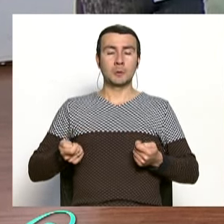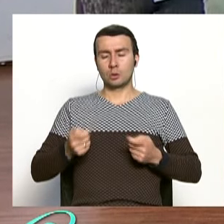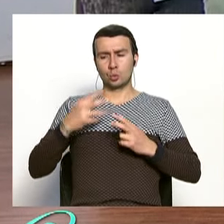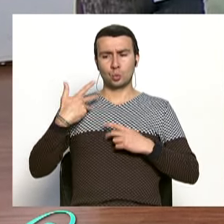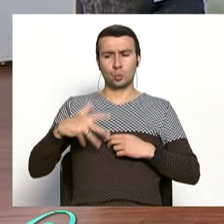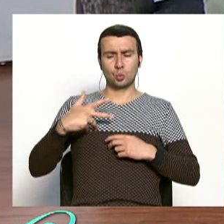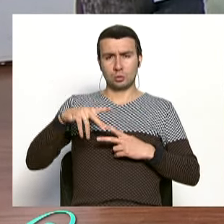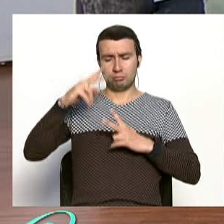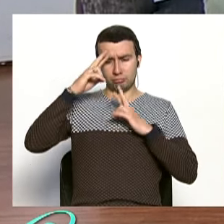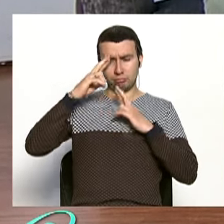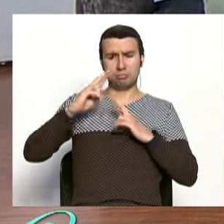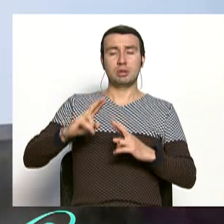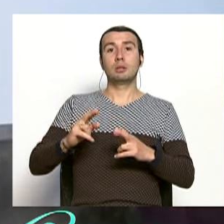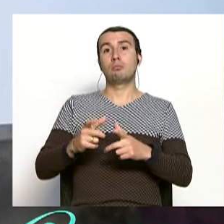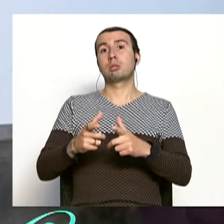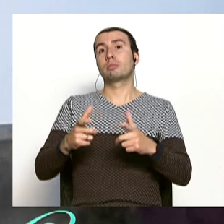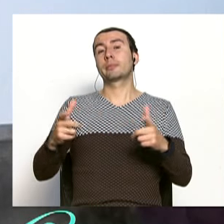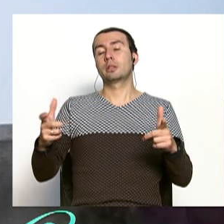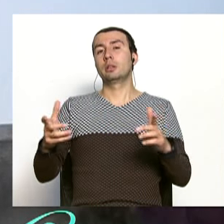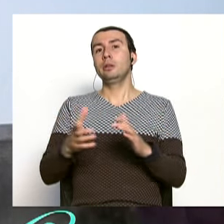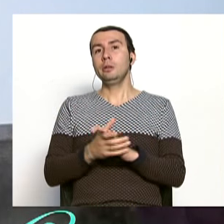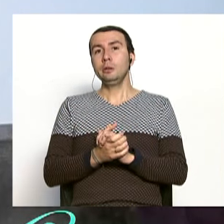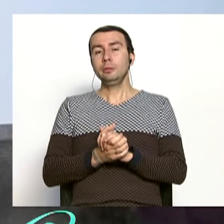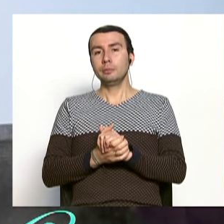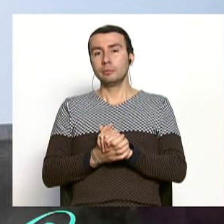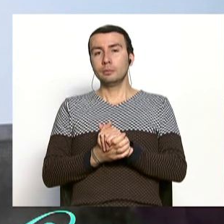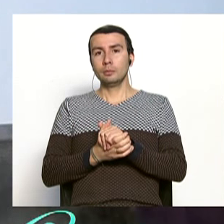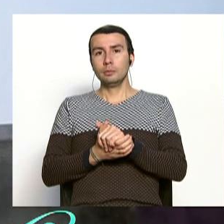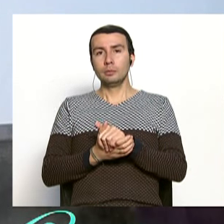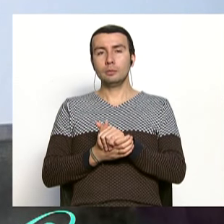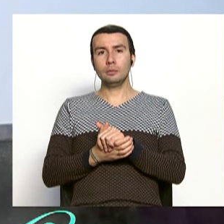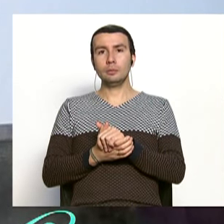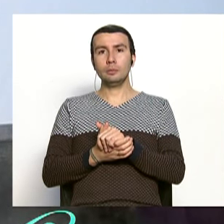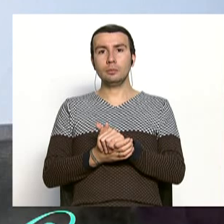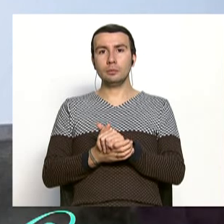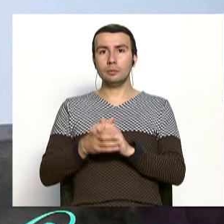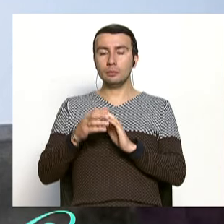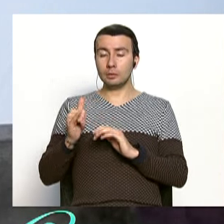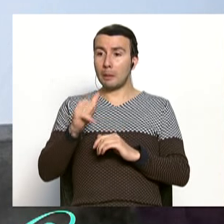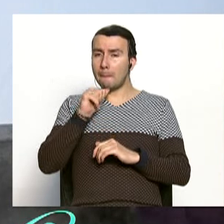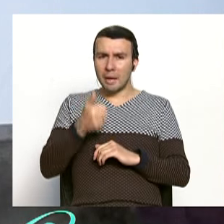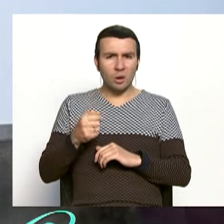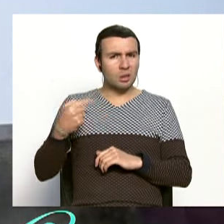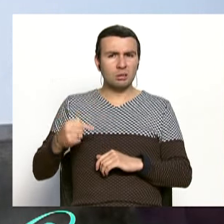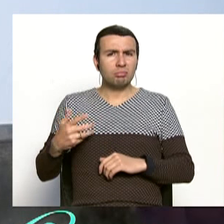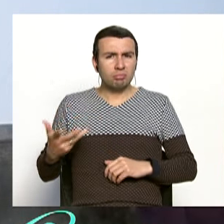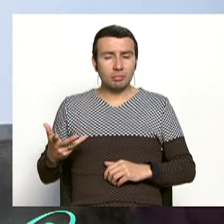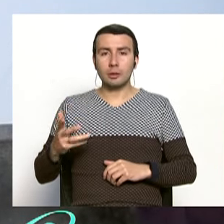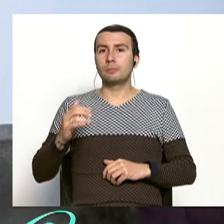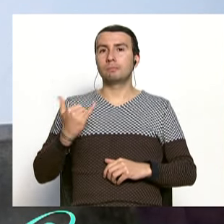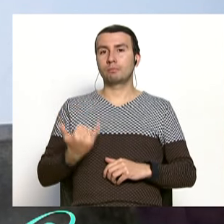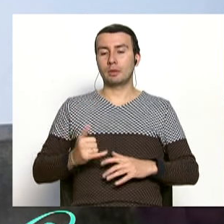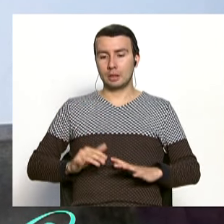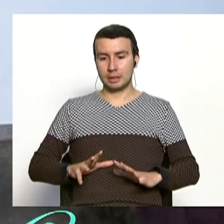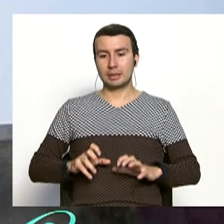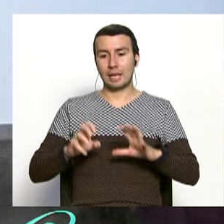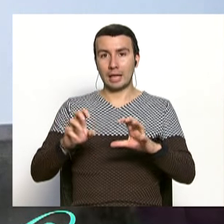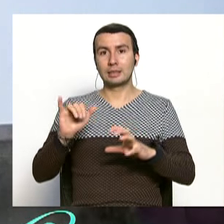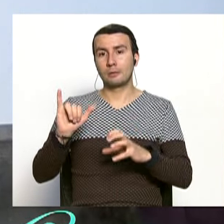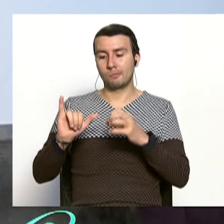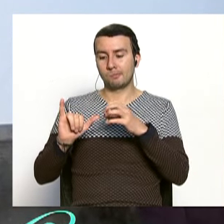respeto los ginecólogos y sobre todo los ginecólogos oncólogos es el cáncer de ovario porque en el en el